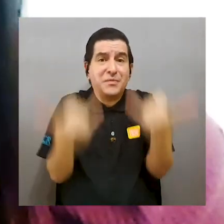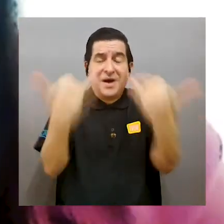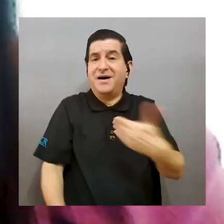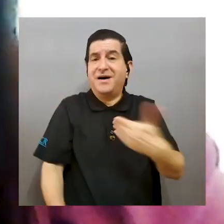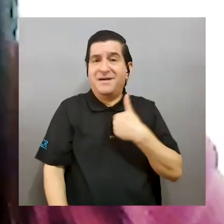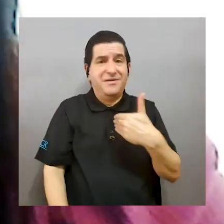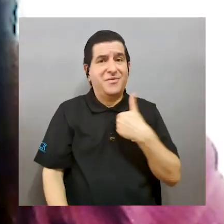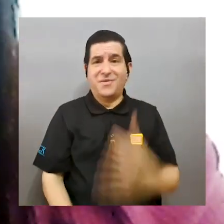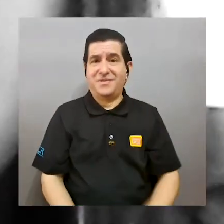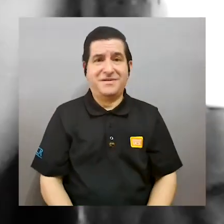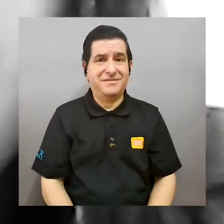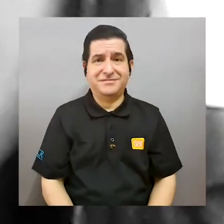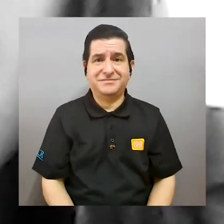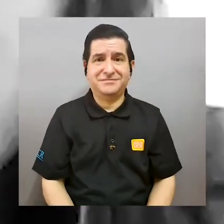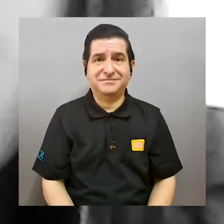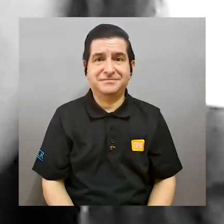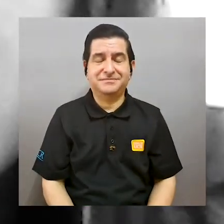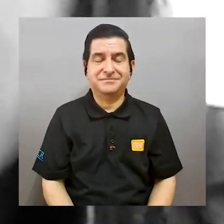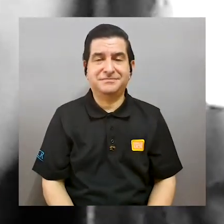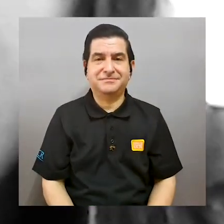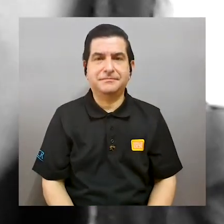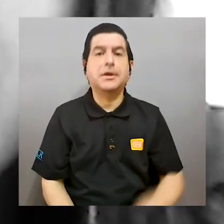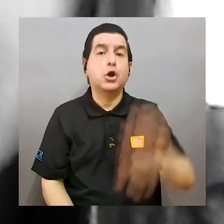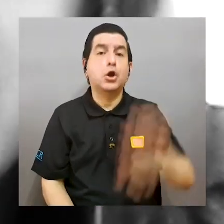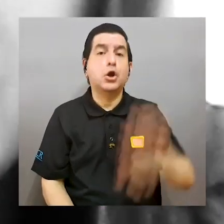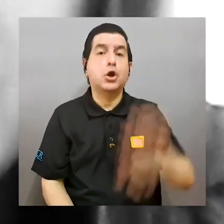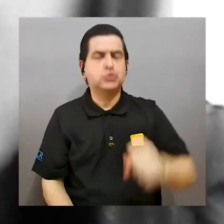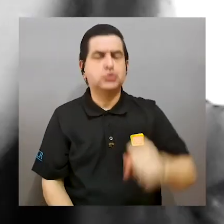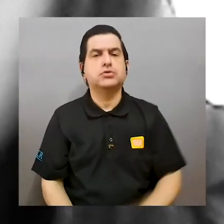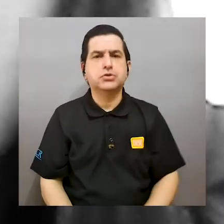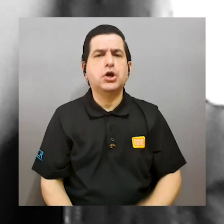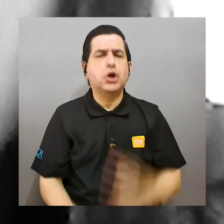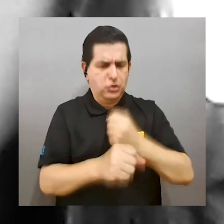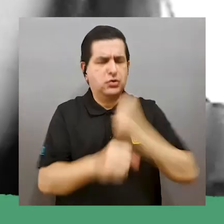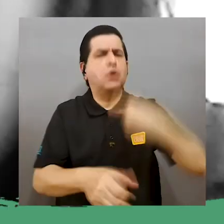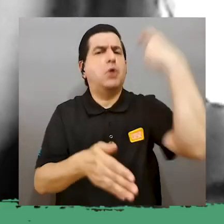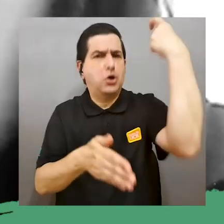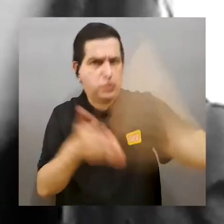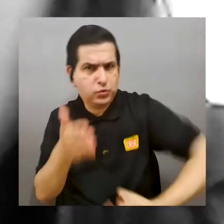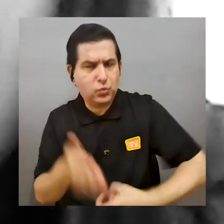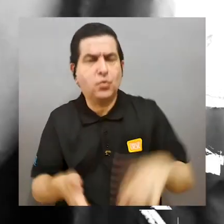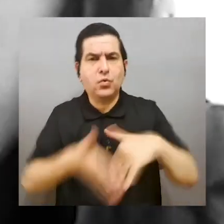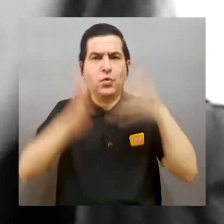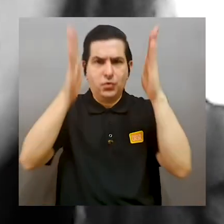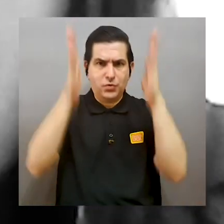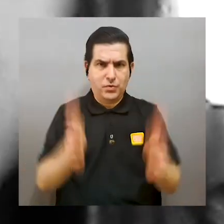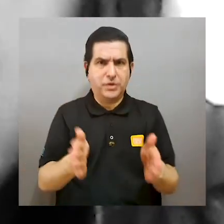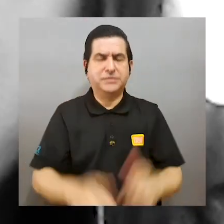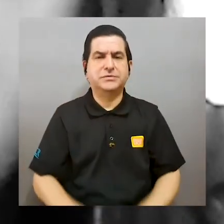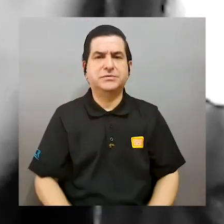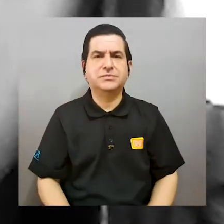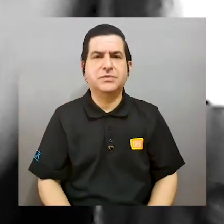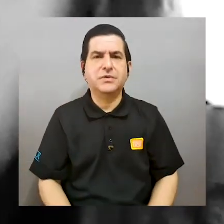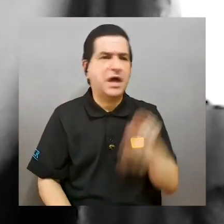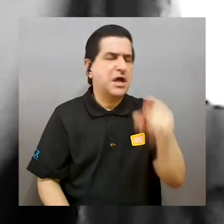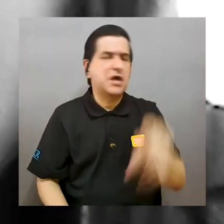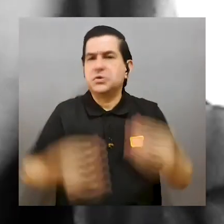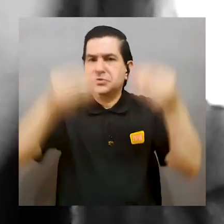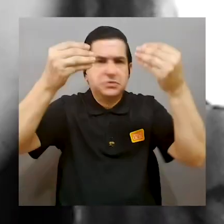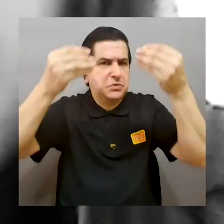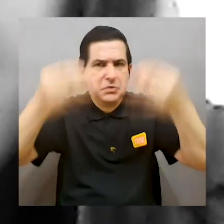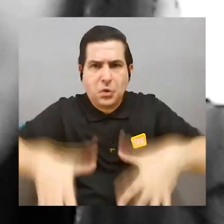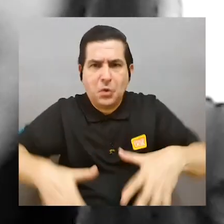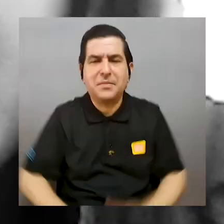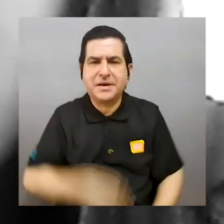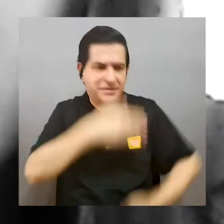este momento hay, ¿verdad? Entonces, sí, se está haciendo el mayor esfuerzo para que los estudiantes no